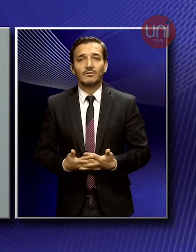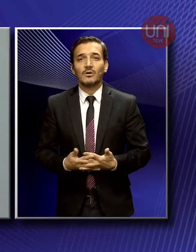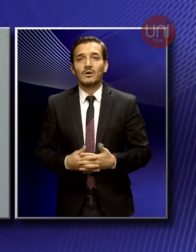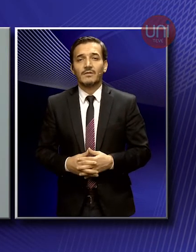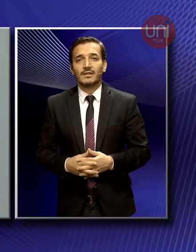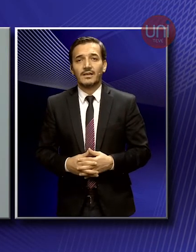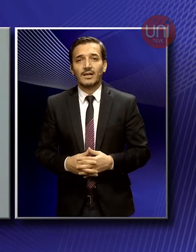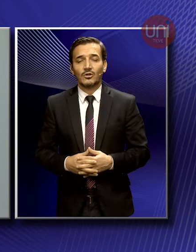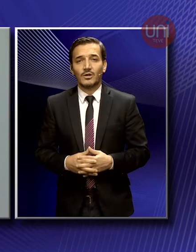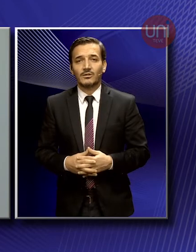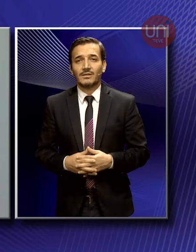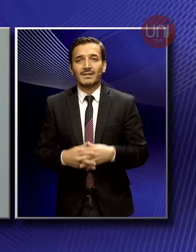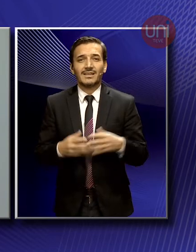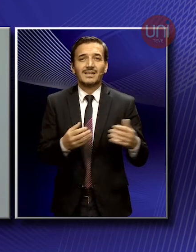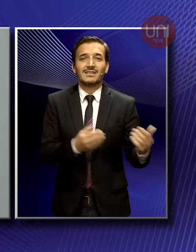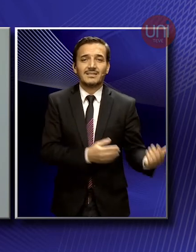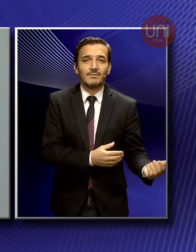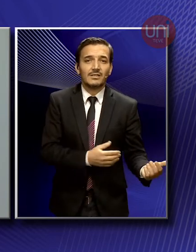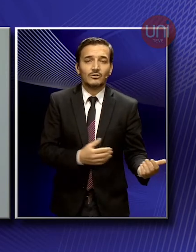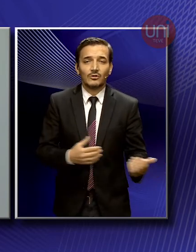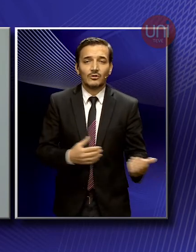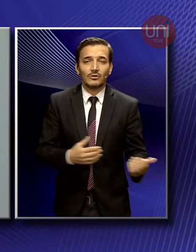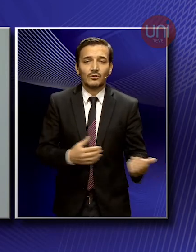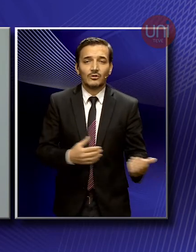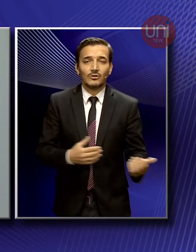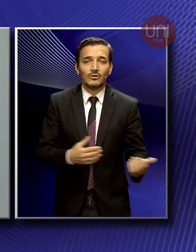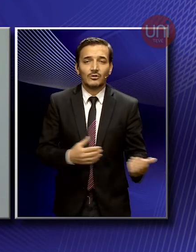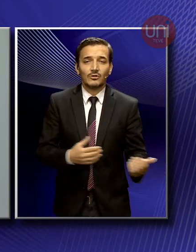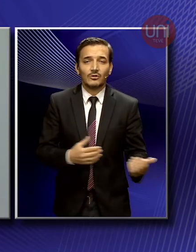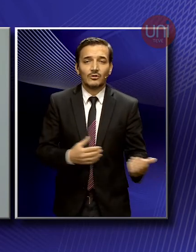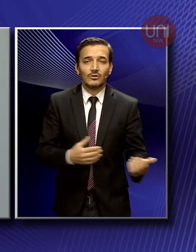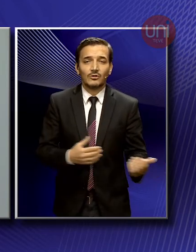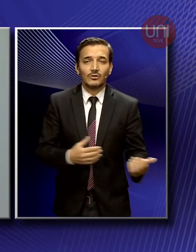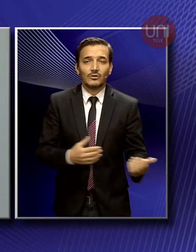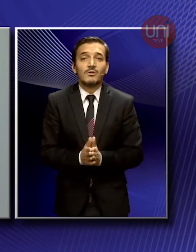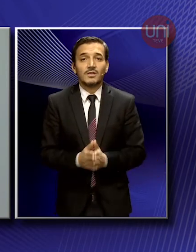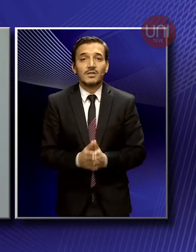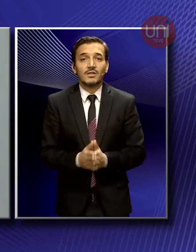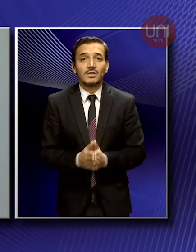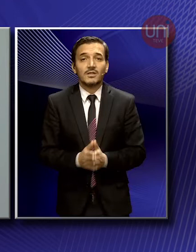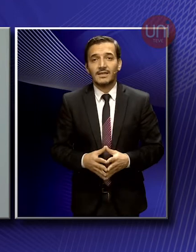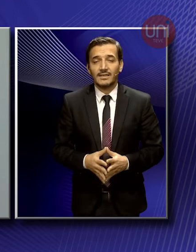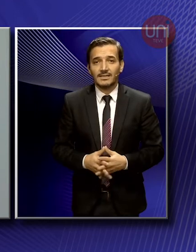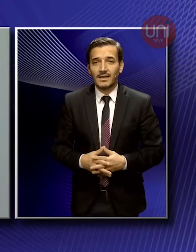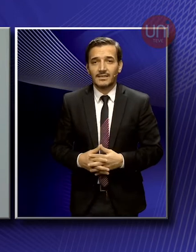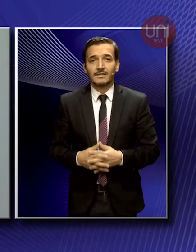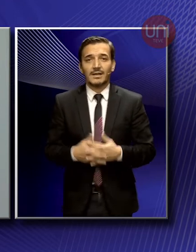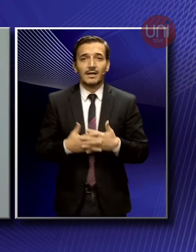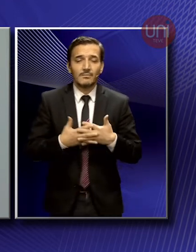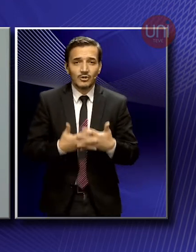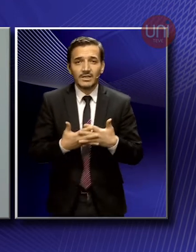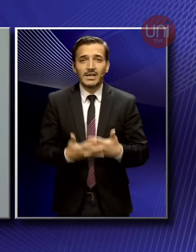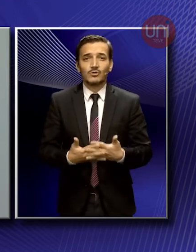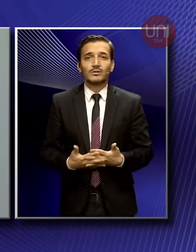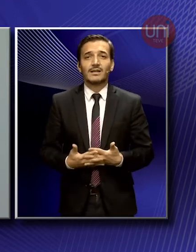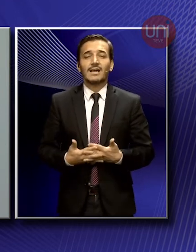efectivo frente a todo esto, mantener el distanciamiento, todo lo que ya sabemos que tenemos que seguir conviviendo de esta manera. Pero yo le